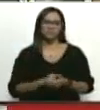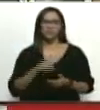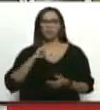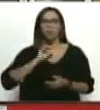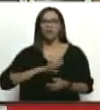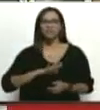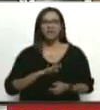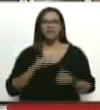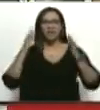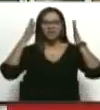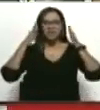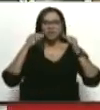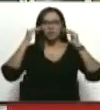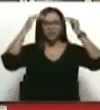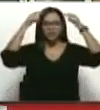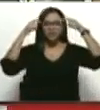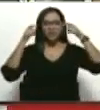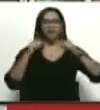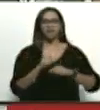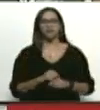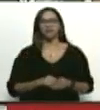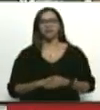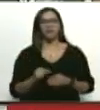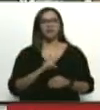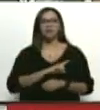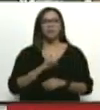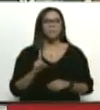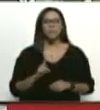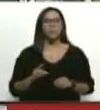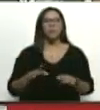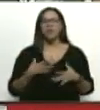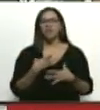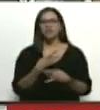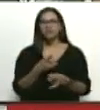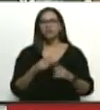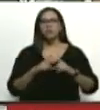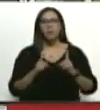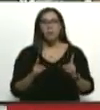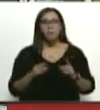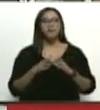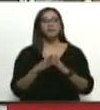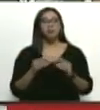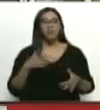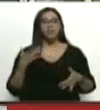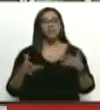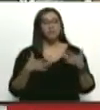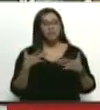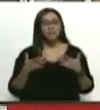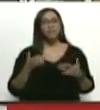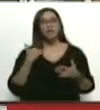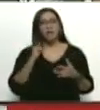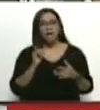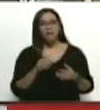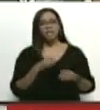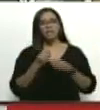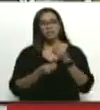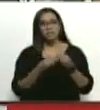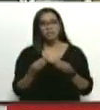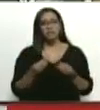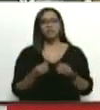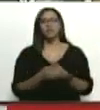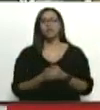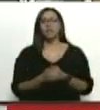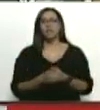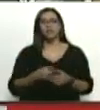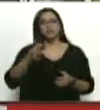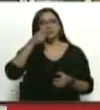comandante Chávez, ni es la intención, pero todas estas acciones hay que operarlas bajo el criterio estricto